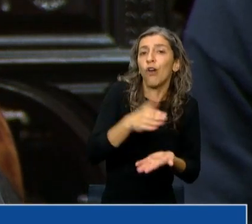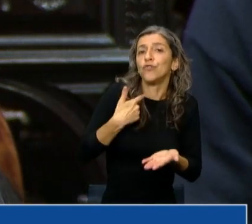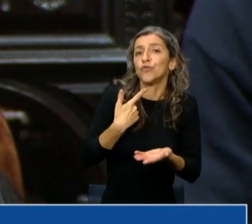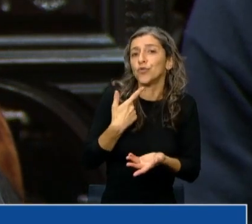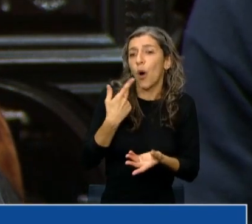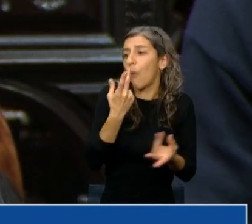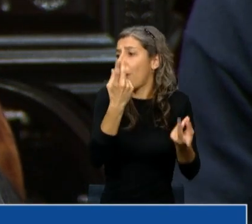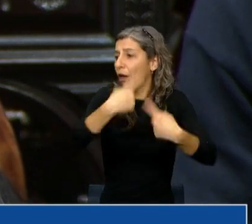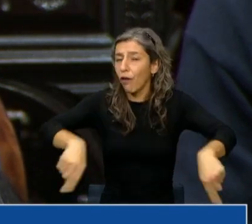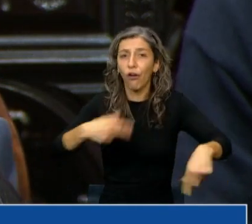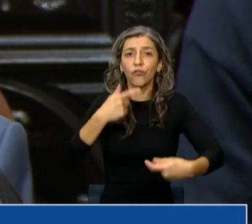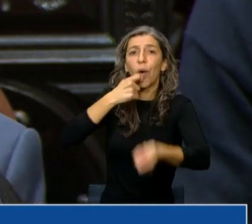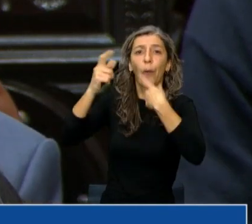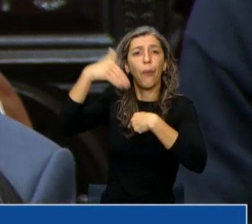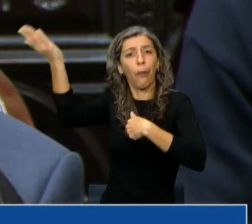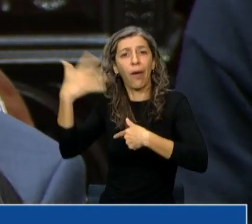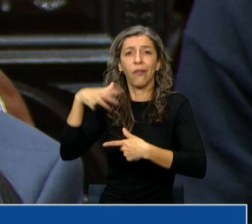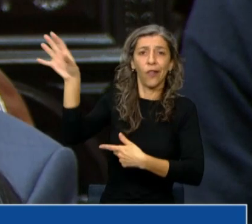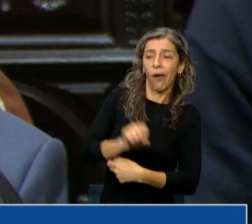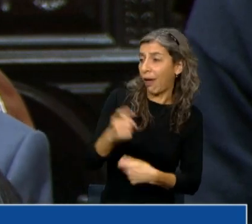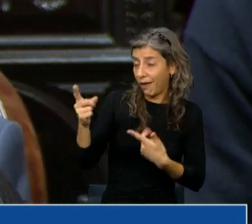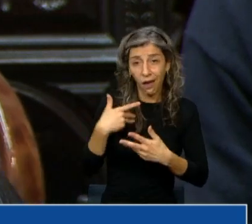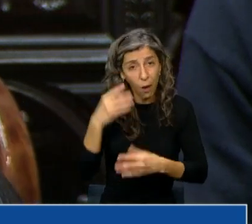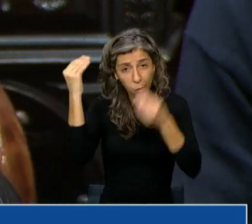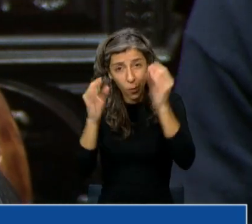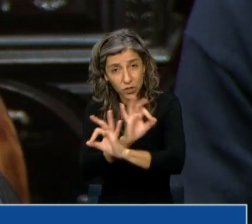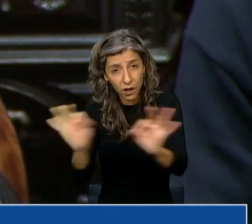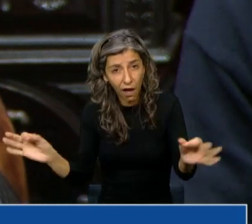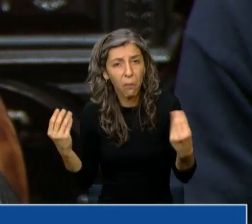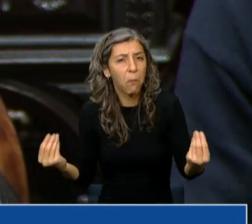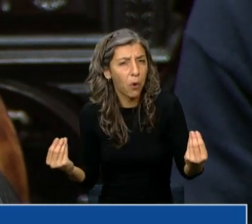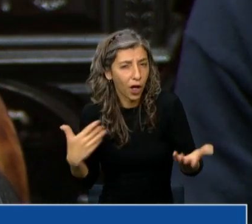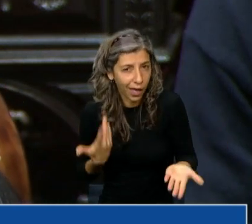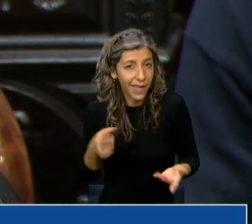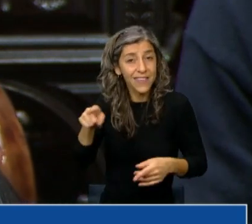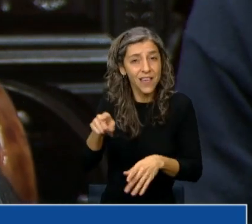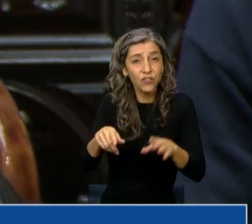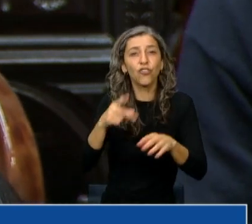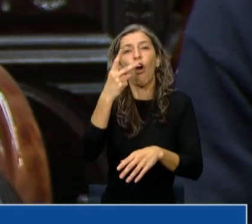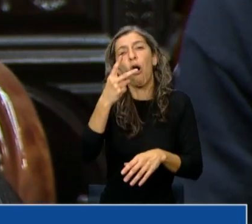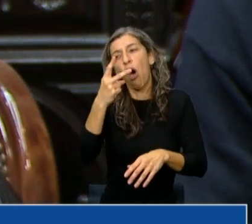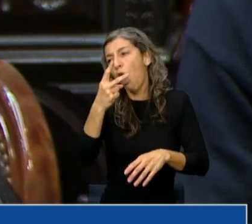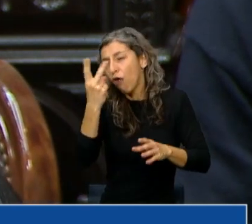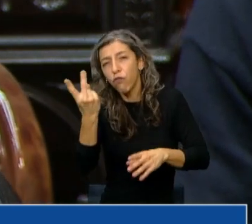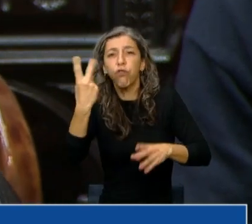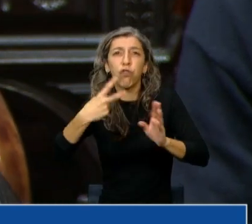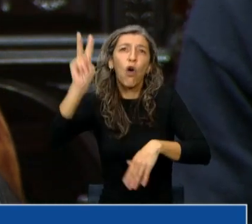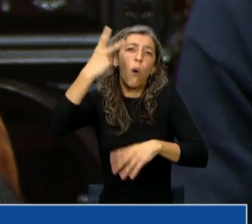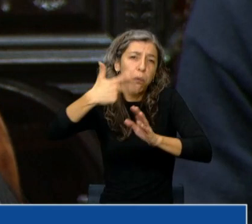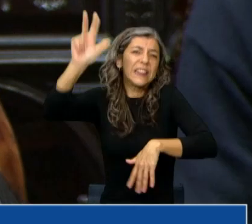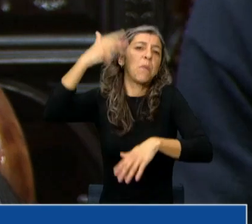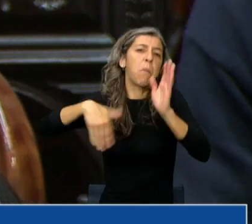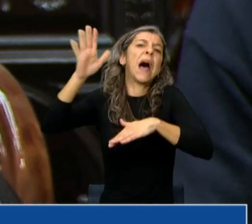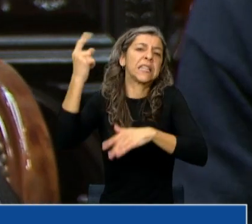plataformas políticas, que significan entre 2,5 veces y 3,5 veces más que lo que significa eliminar la